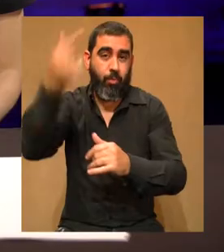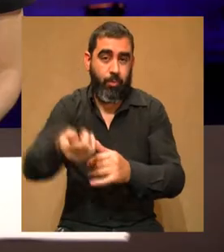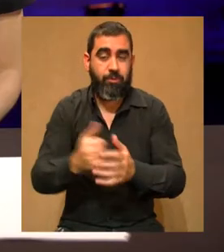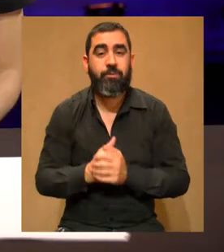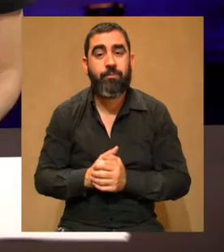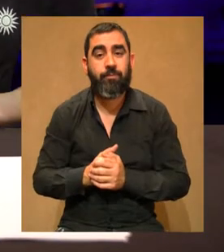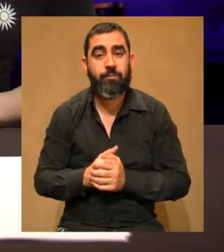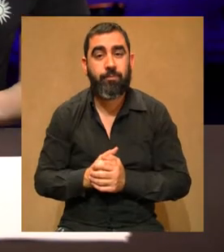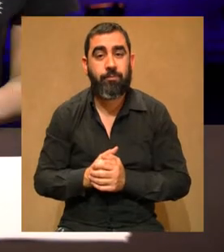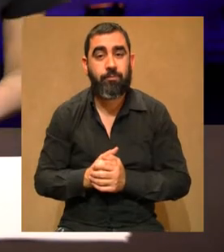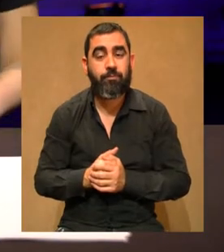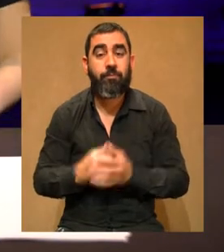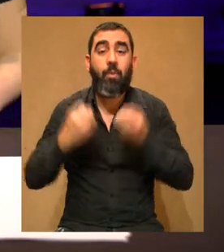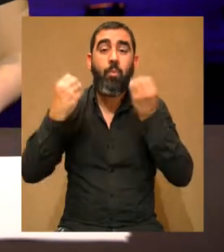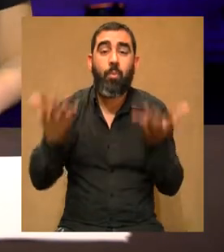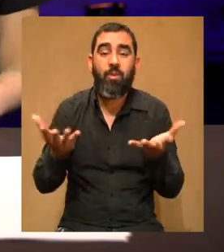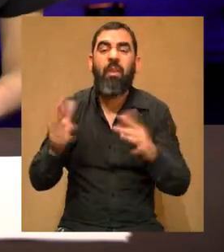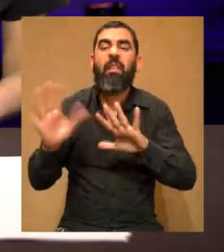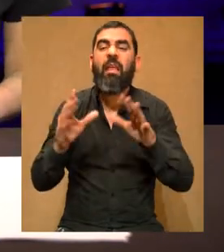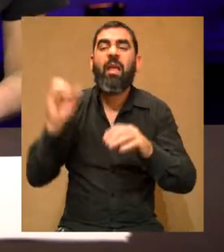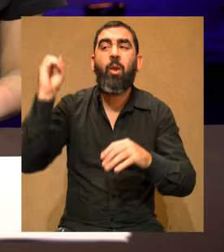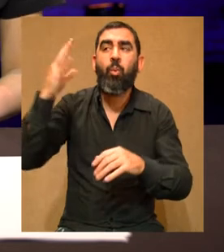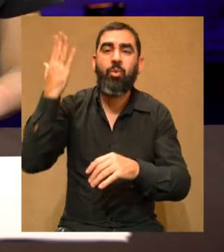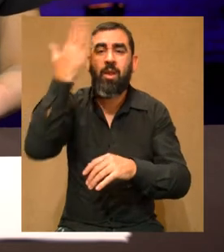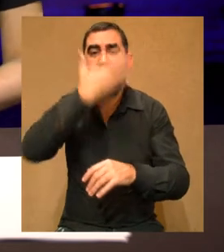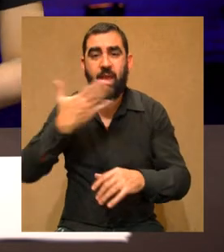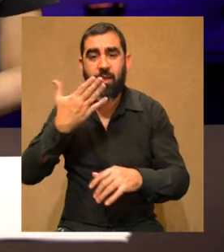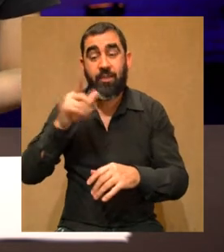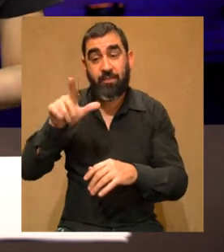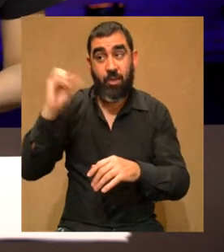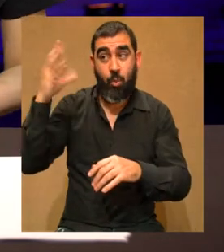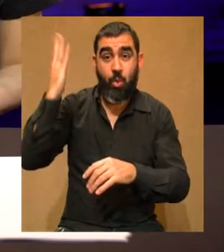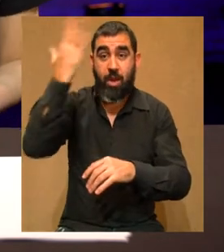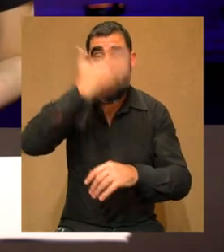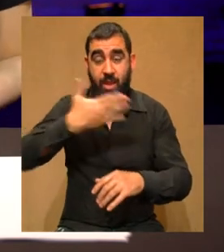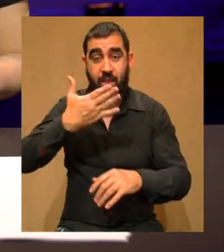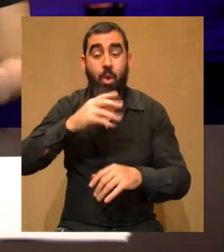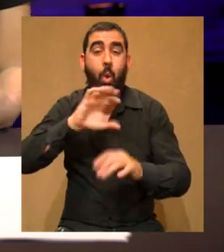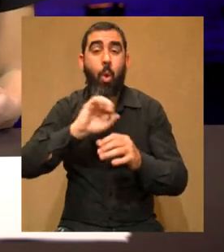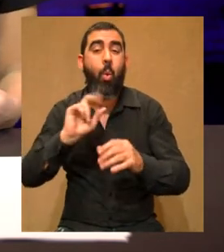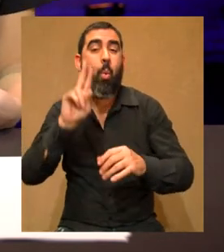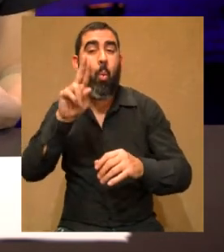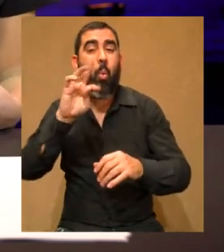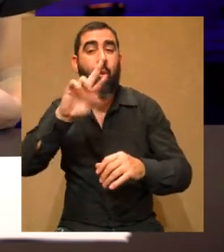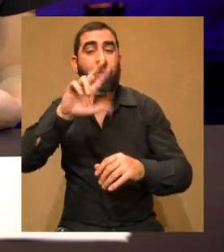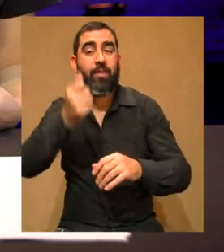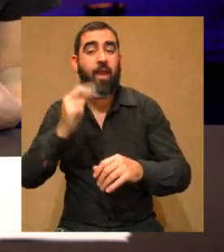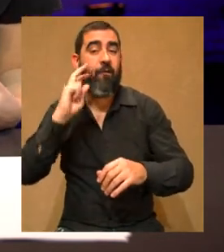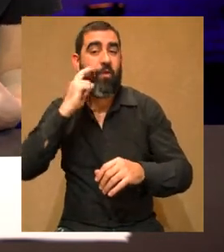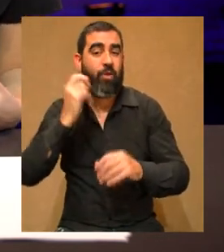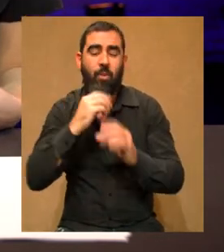más adelante bueno eso sí y que es la luz negra bueno la luz negra o la luz ultravioleta es una luz